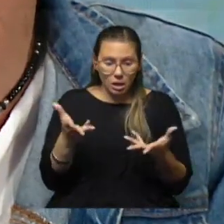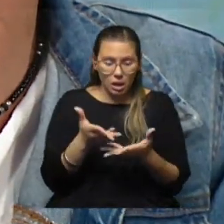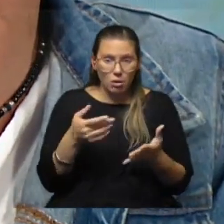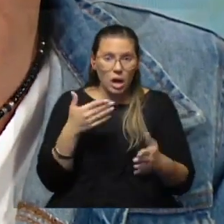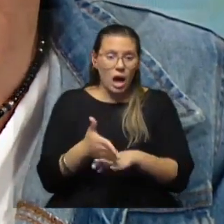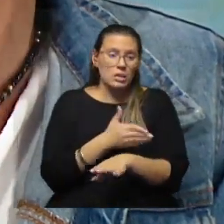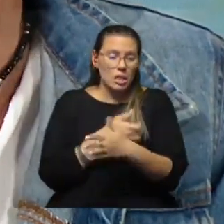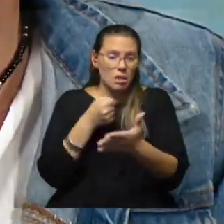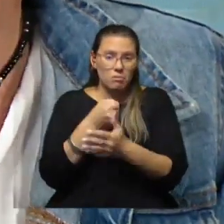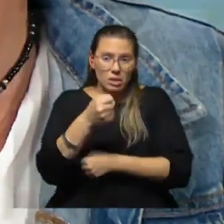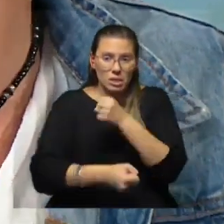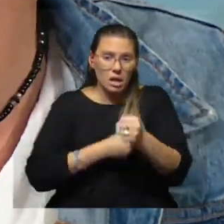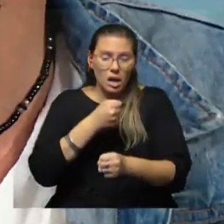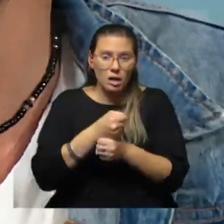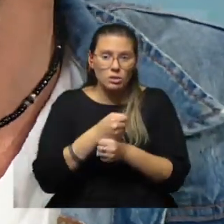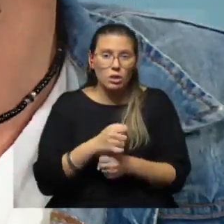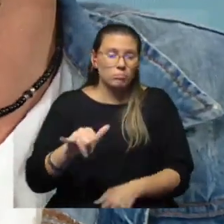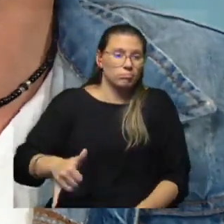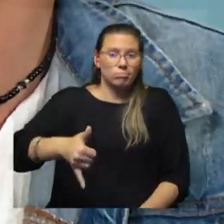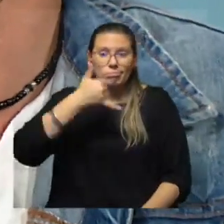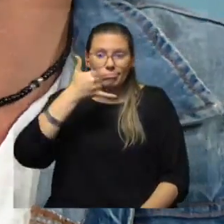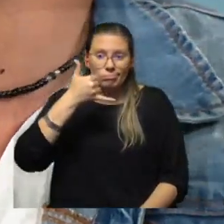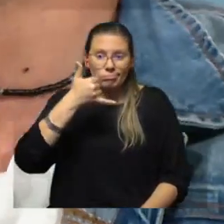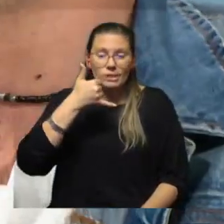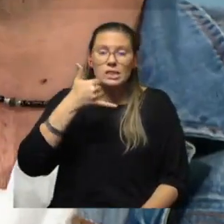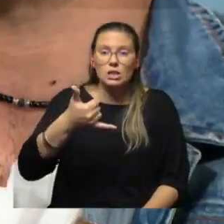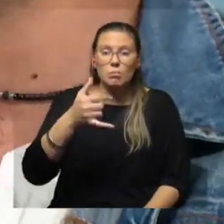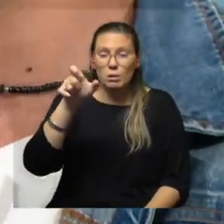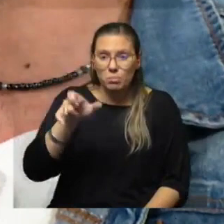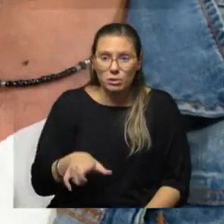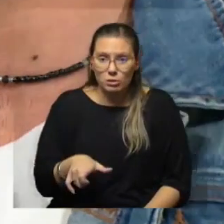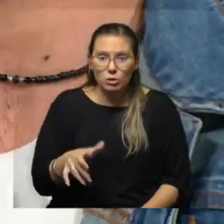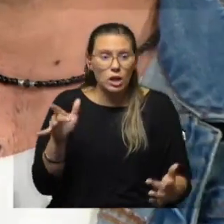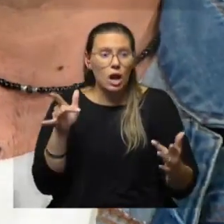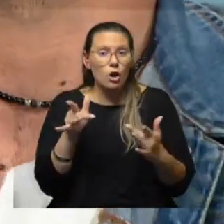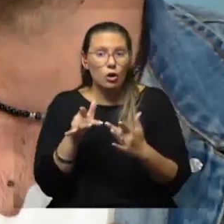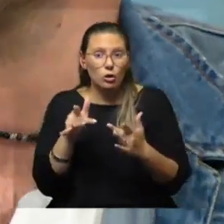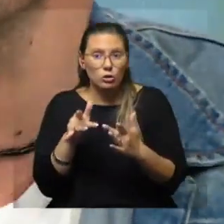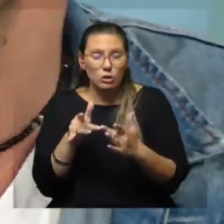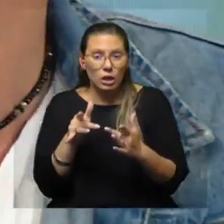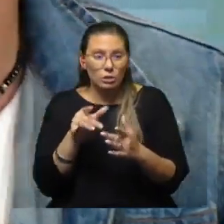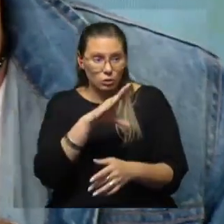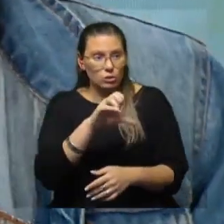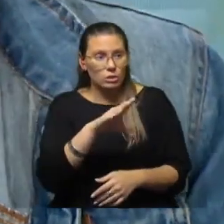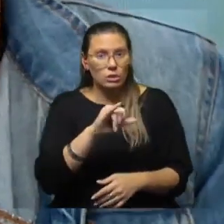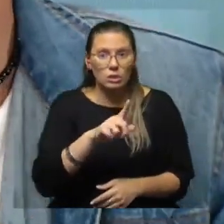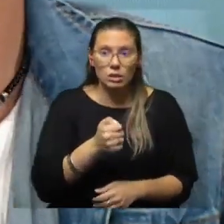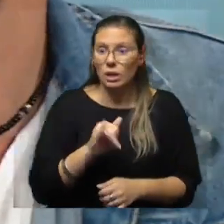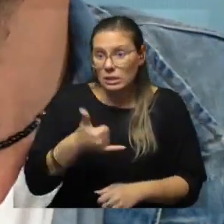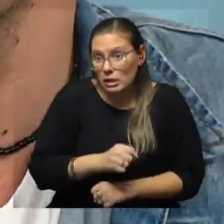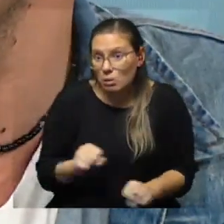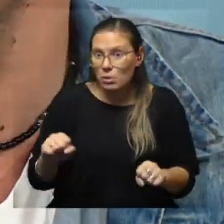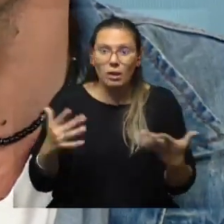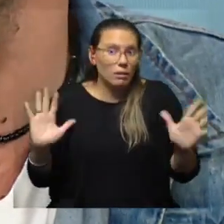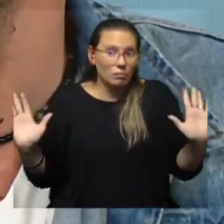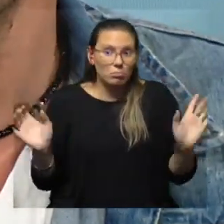fin de año? Y tal, levanté un teléfono, llamé a Gran Casteló y Gran se comunicó con Cecilia y pum, sale, listo,